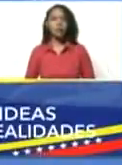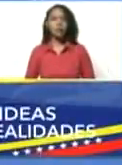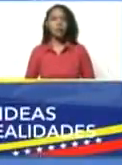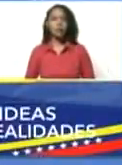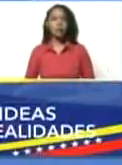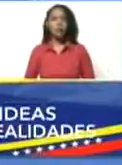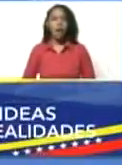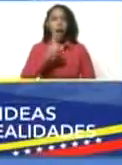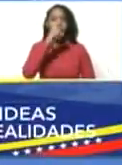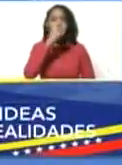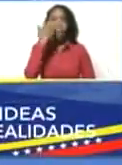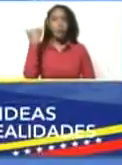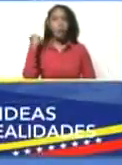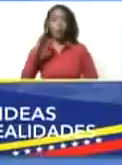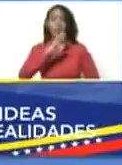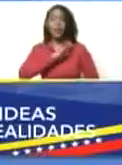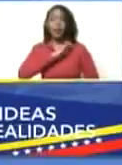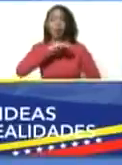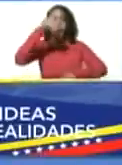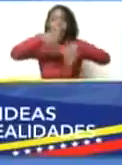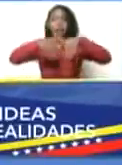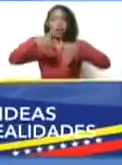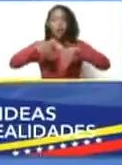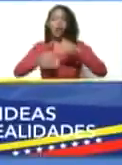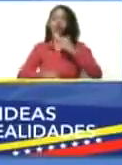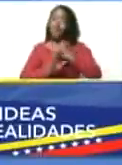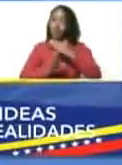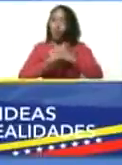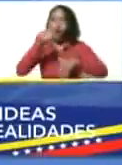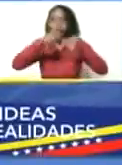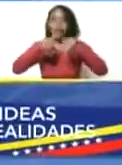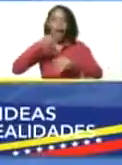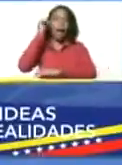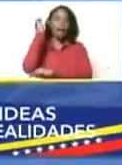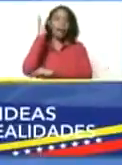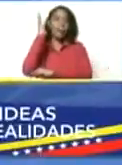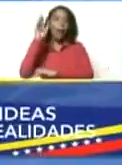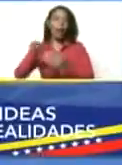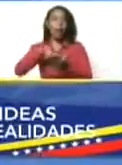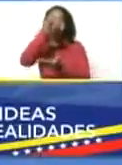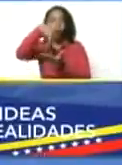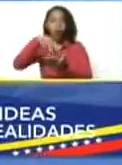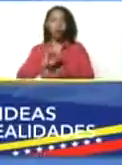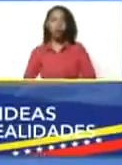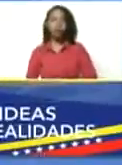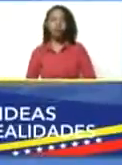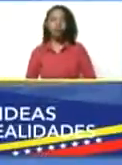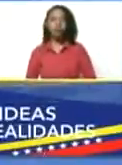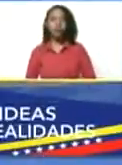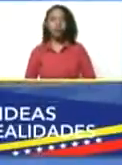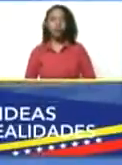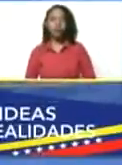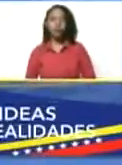El año pasado teníamos las elecciones, tuvimos las elecciones de la Asamblea Nacional.